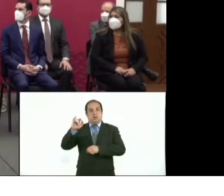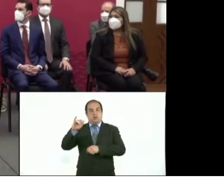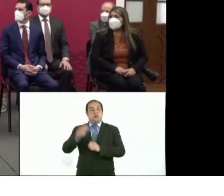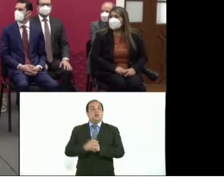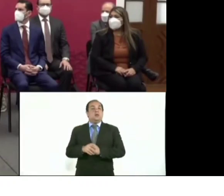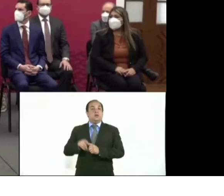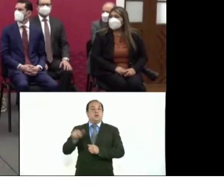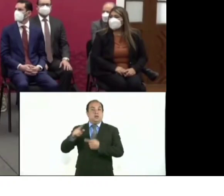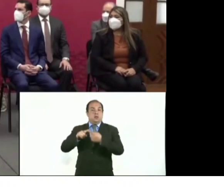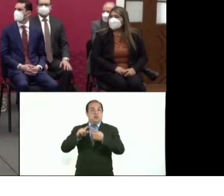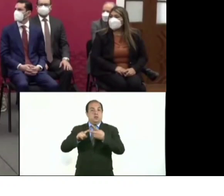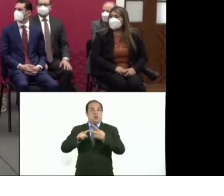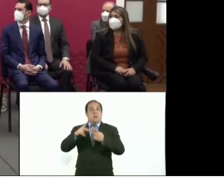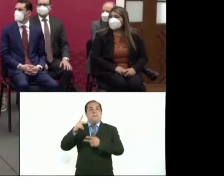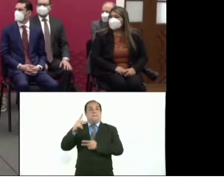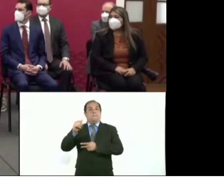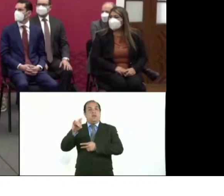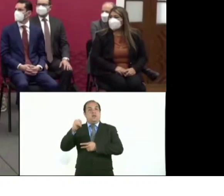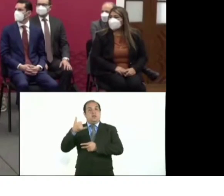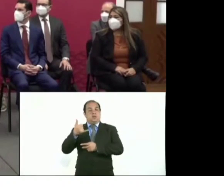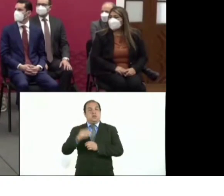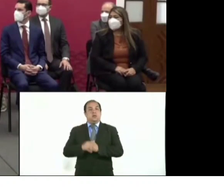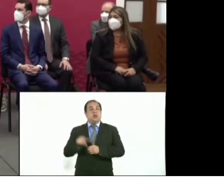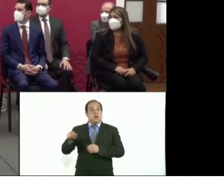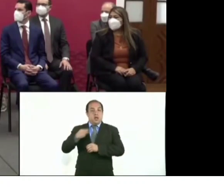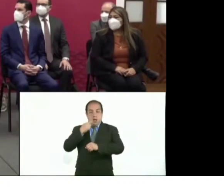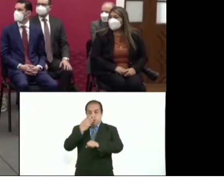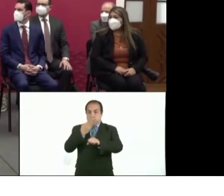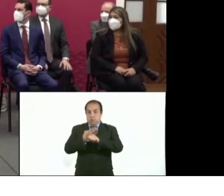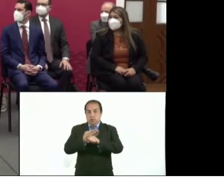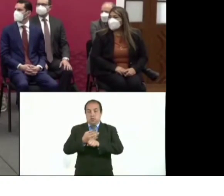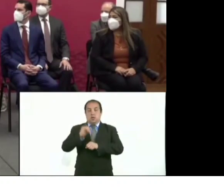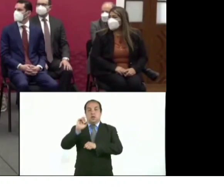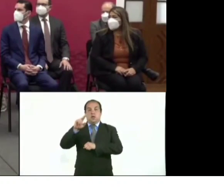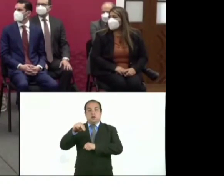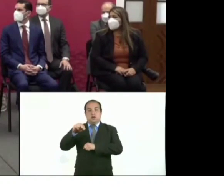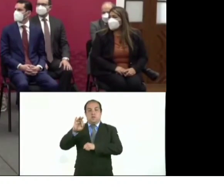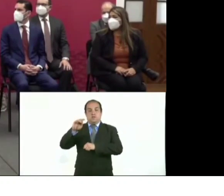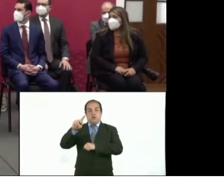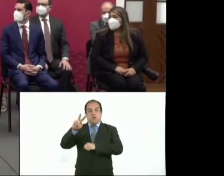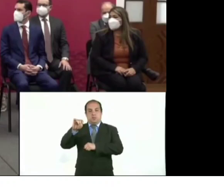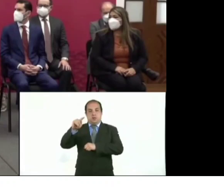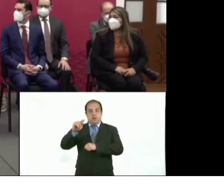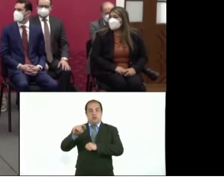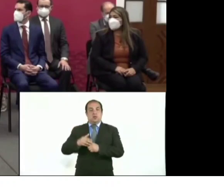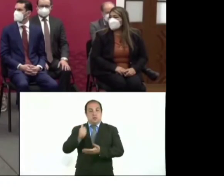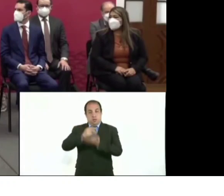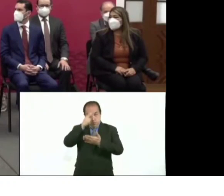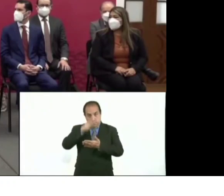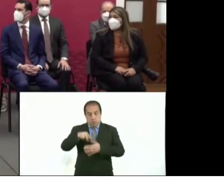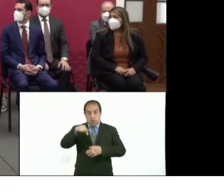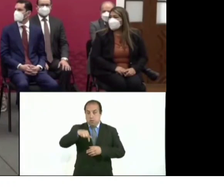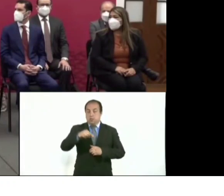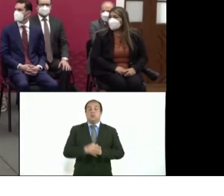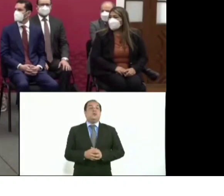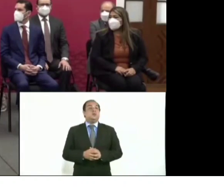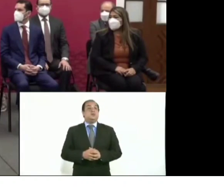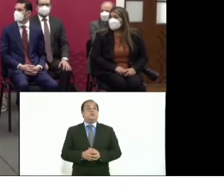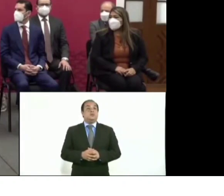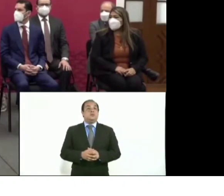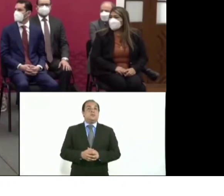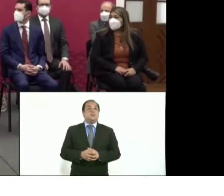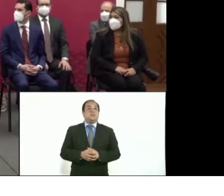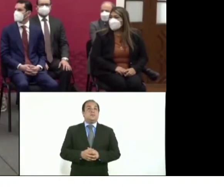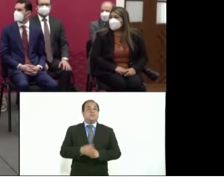Patti Ortiz, que es la representante del Infonavit aquí en la Ciudad de México, y están